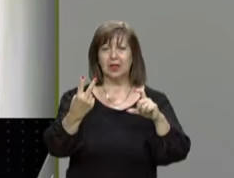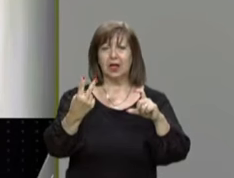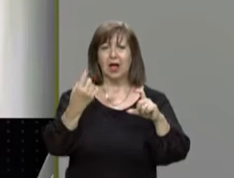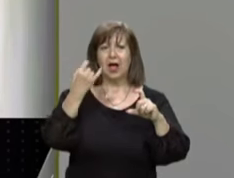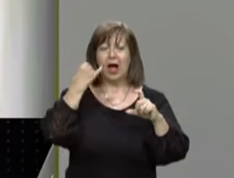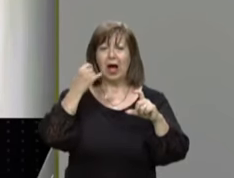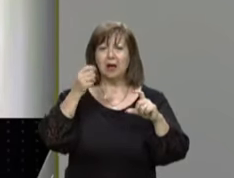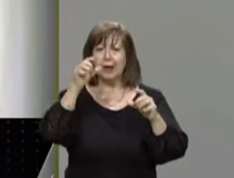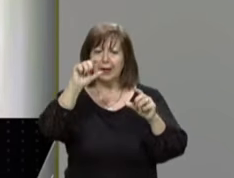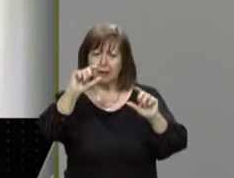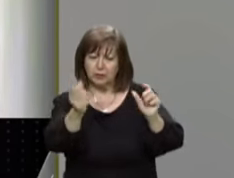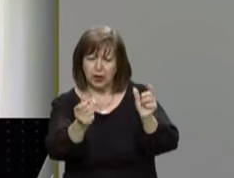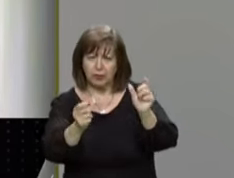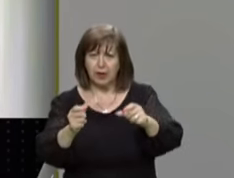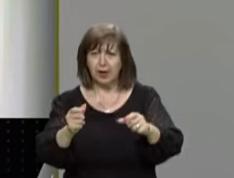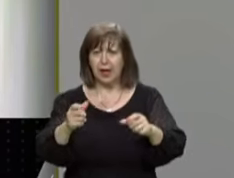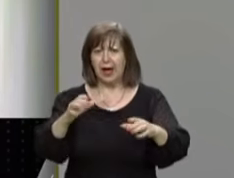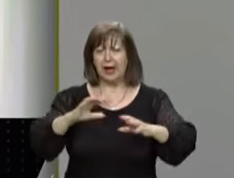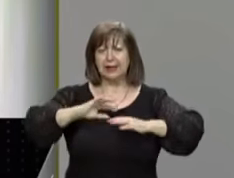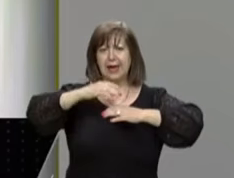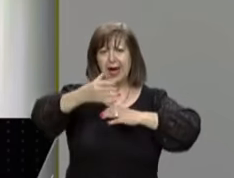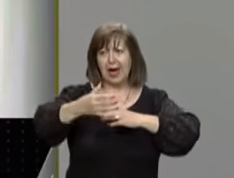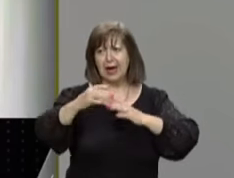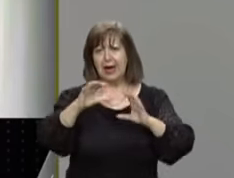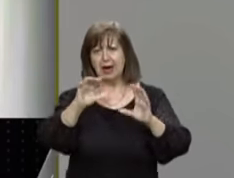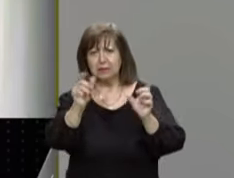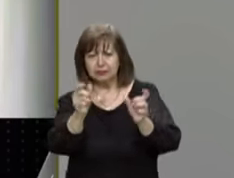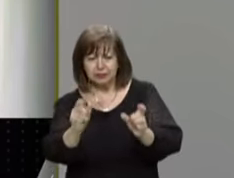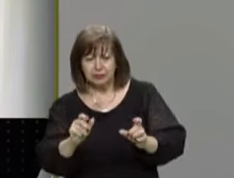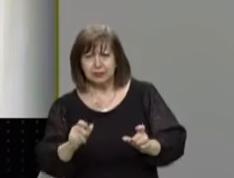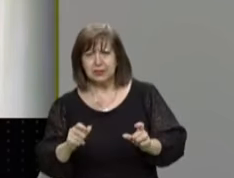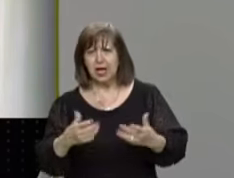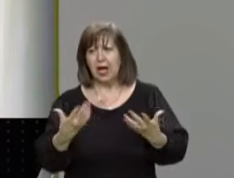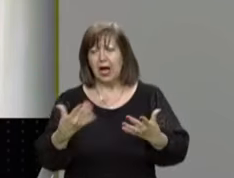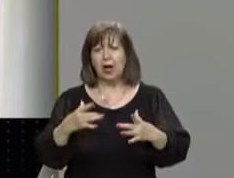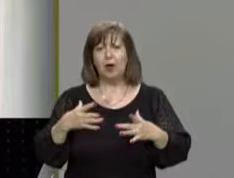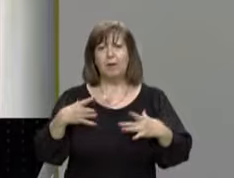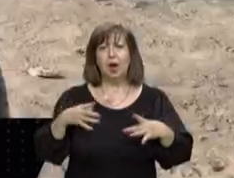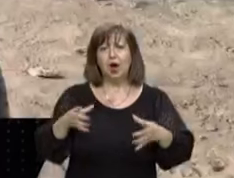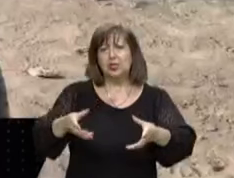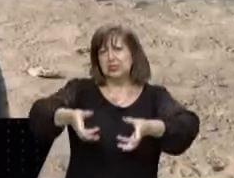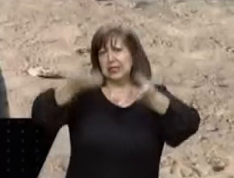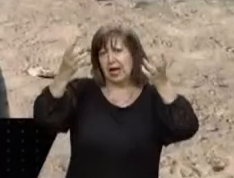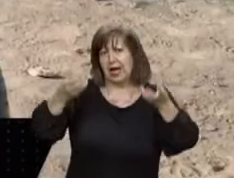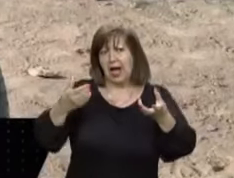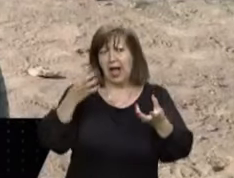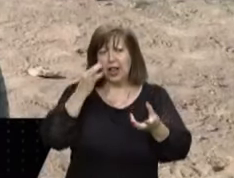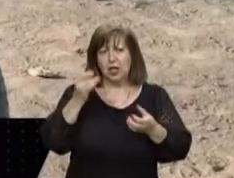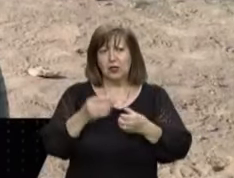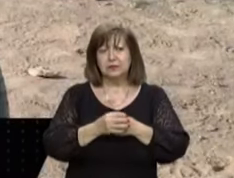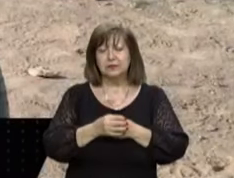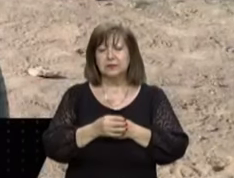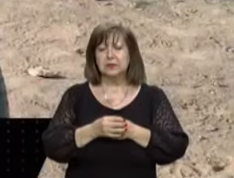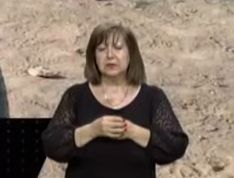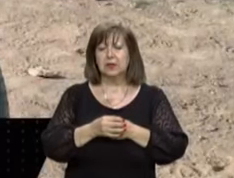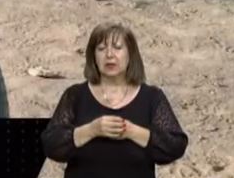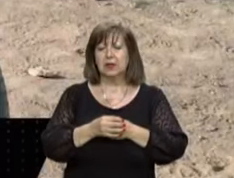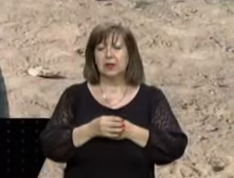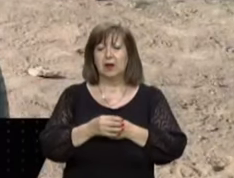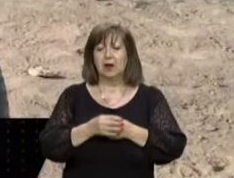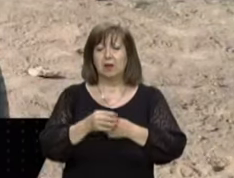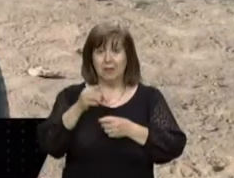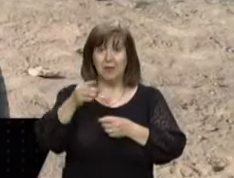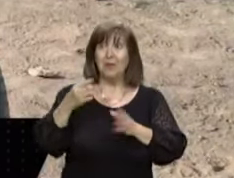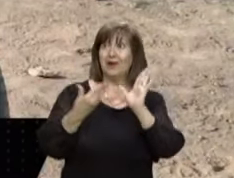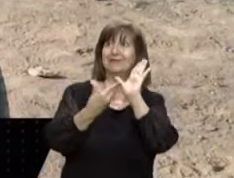en la moto, un caja, tal vez ellos sacar la caja. Necesitas para poder volver, porque vos